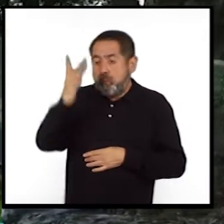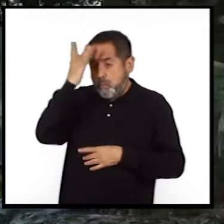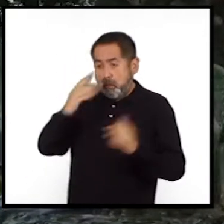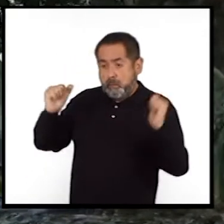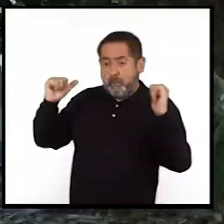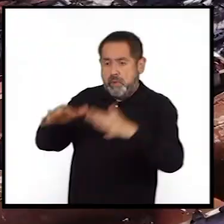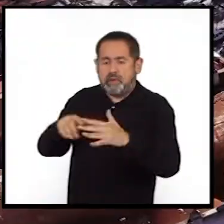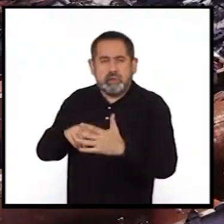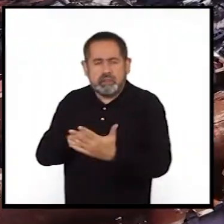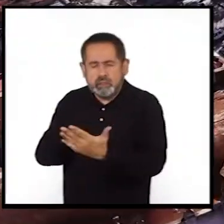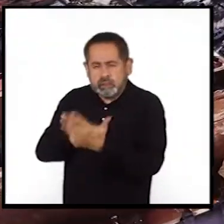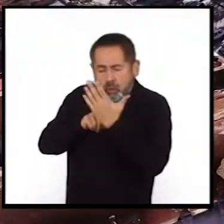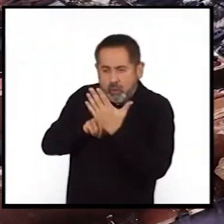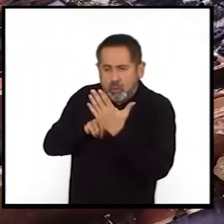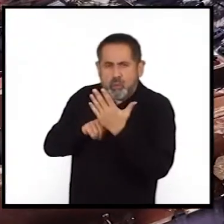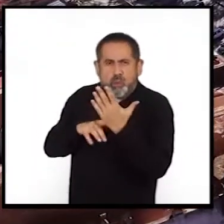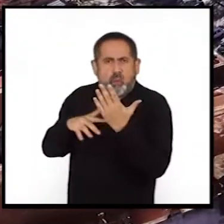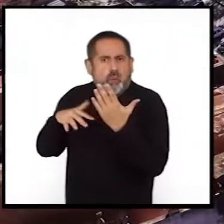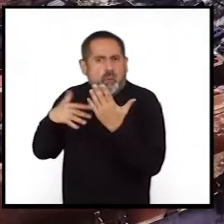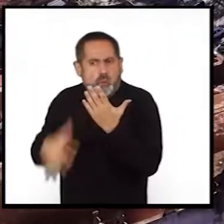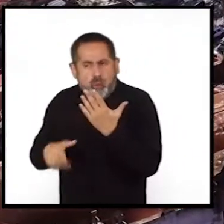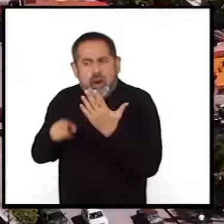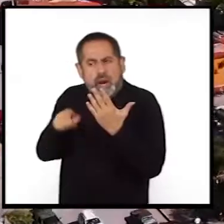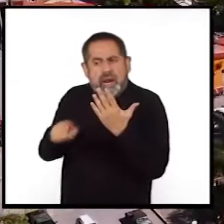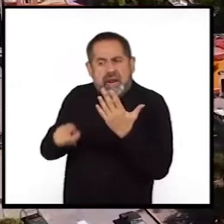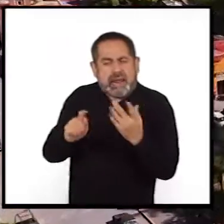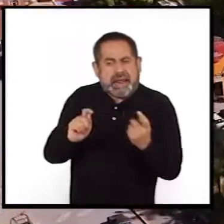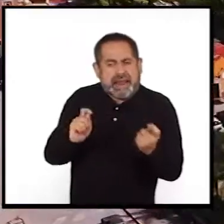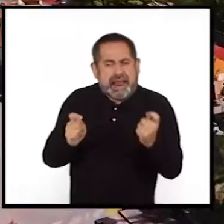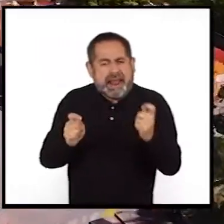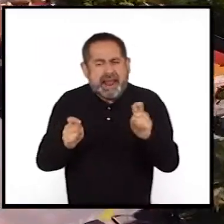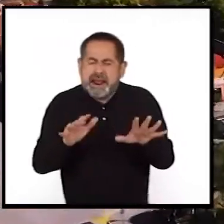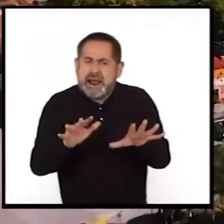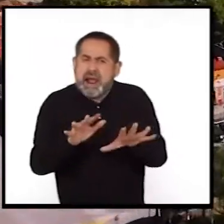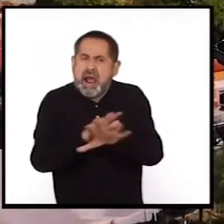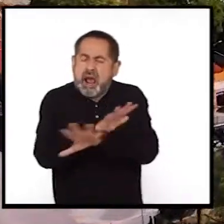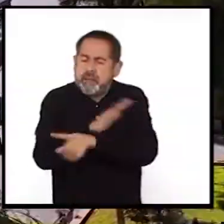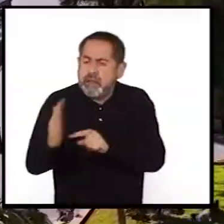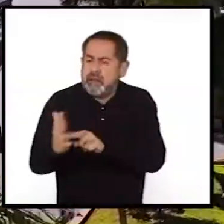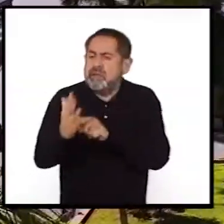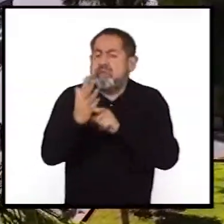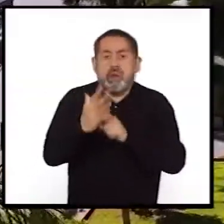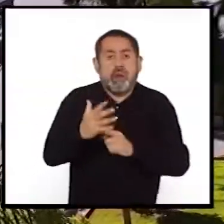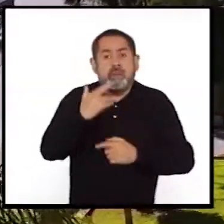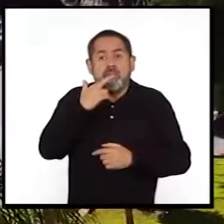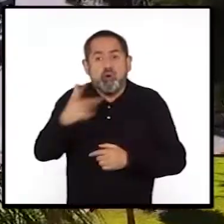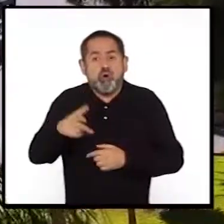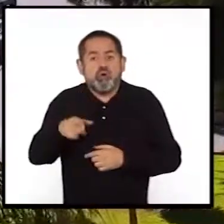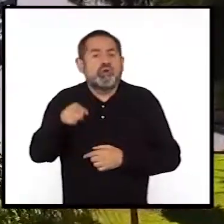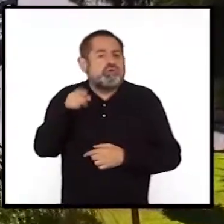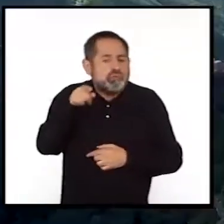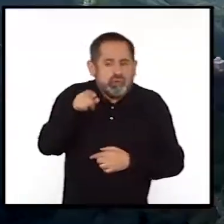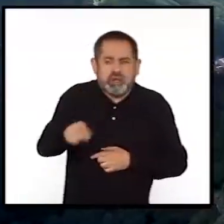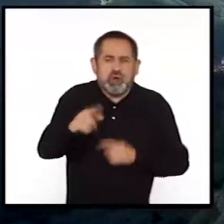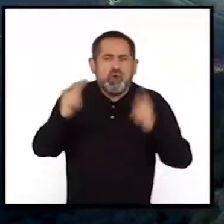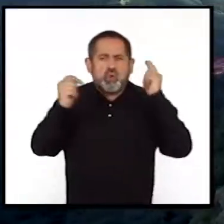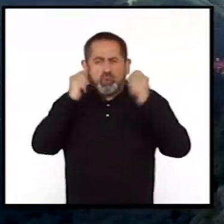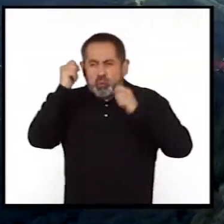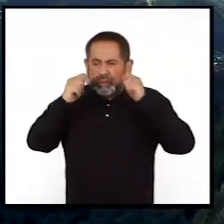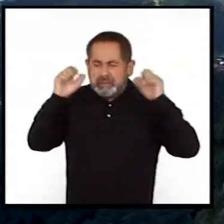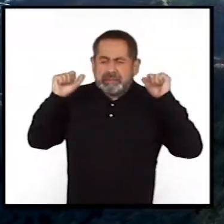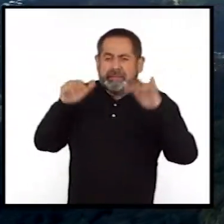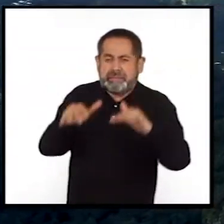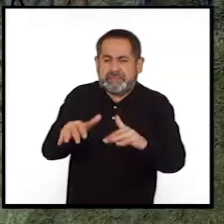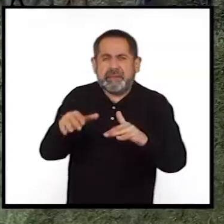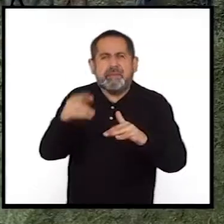pueblos mágicos deben ser ejemplo de transición de un desarrollo turístico a un turismo